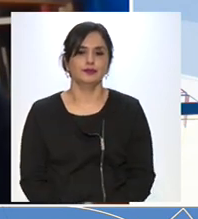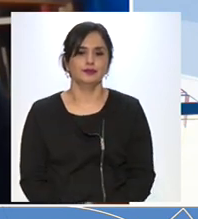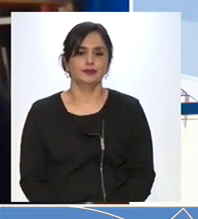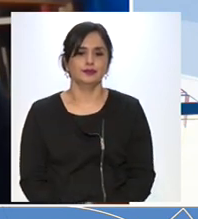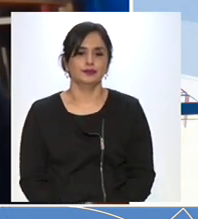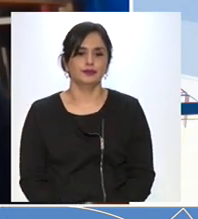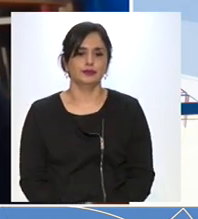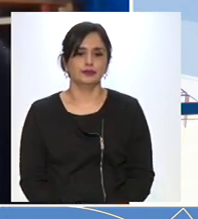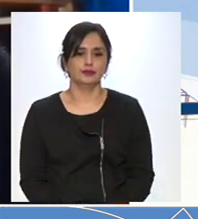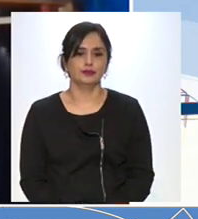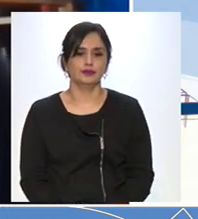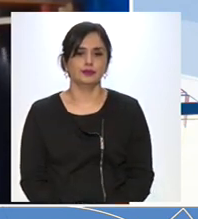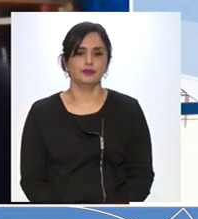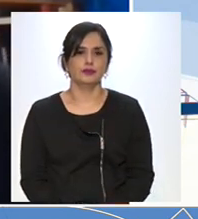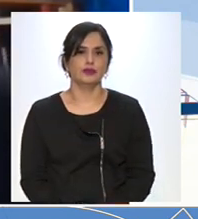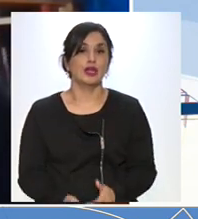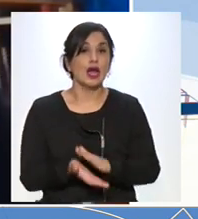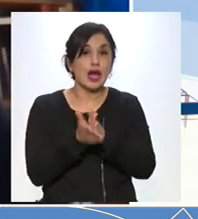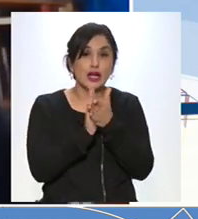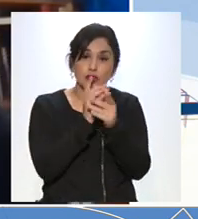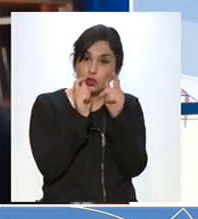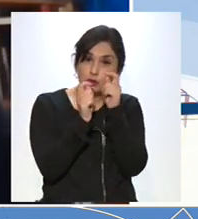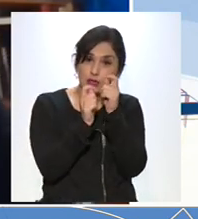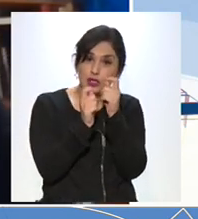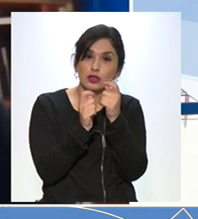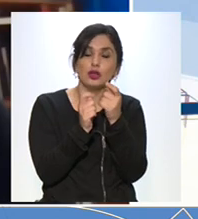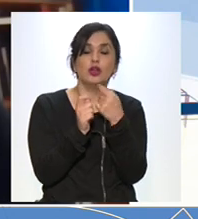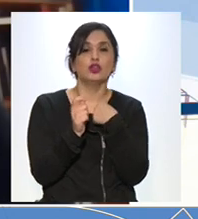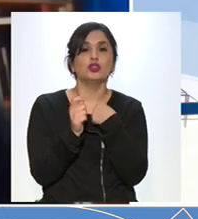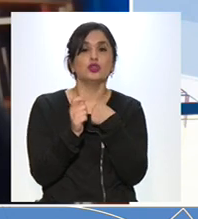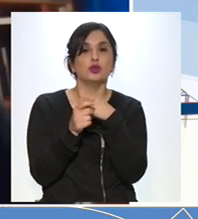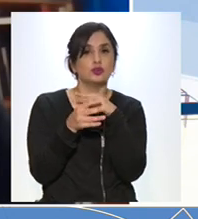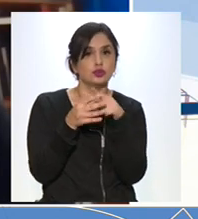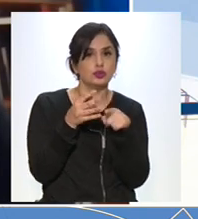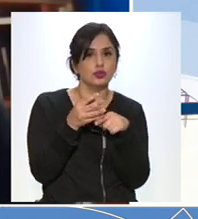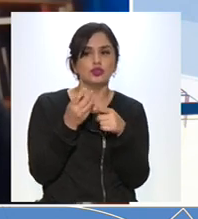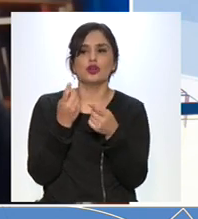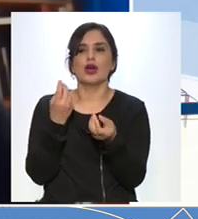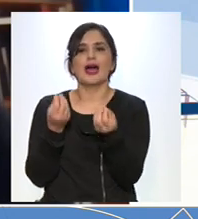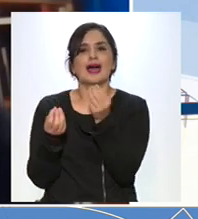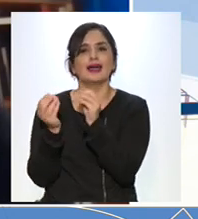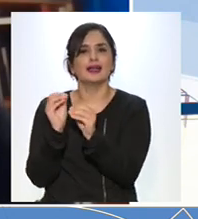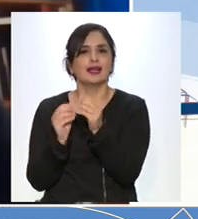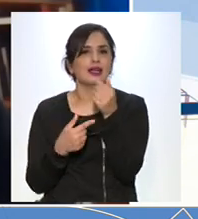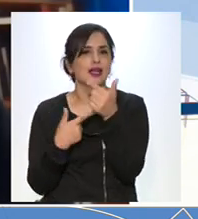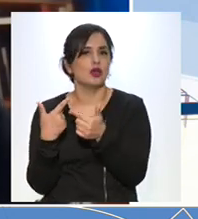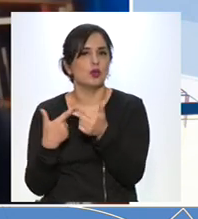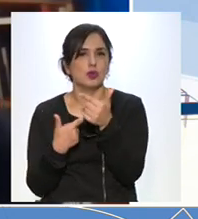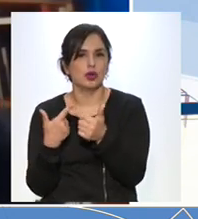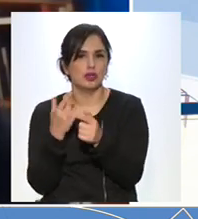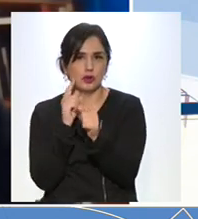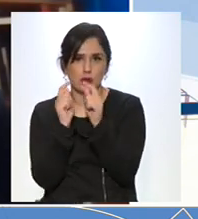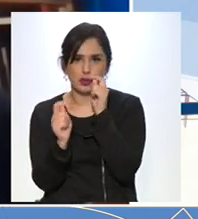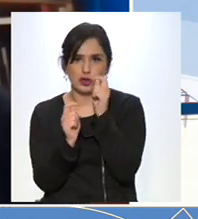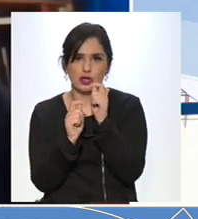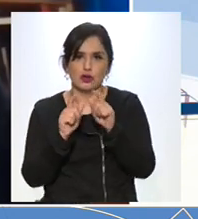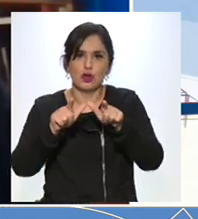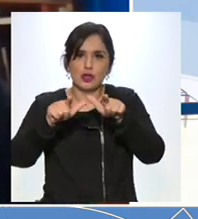Bueno, yo agregaría a todo esto riesgo, el alto riesgo político en que estamos, porque estamos ante la instalación de un nuevo